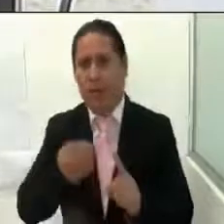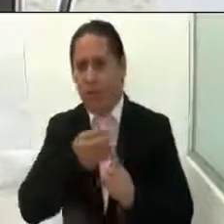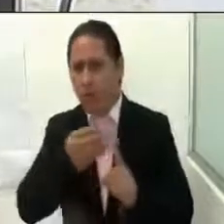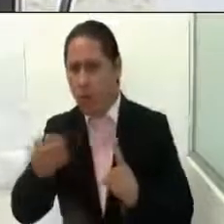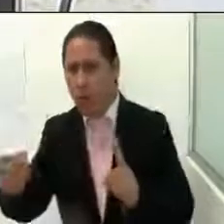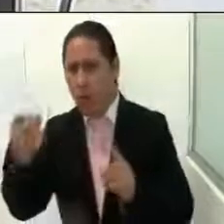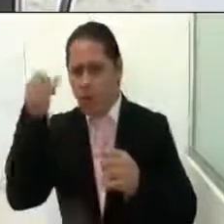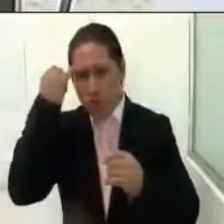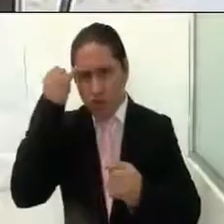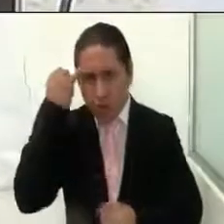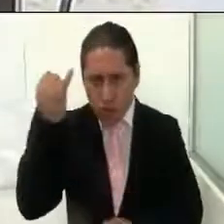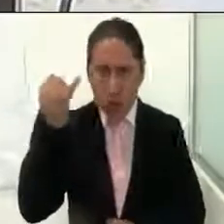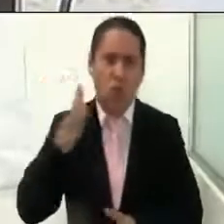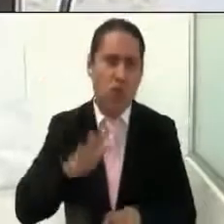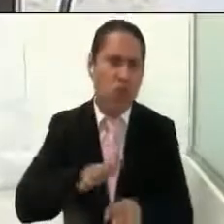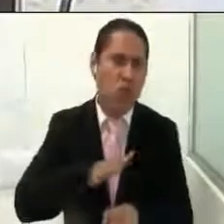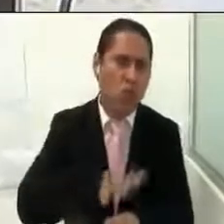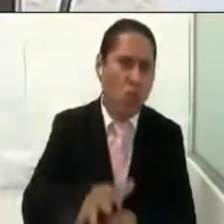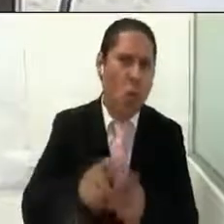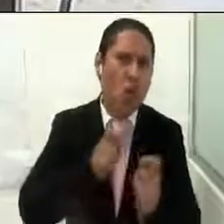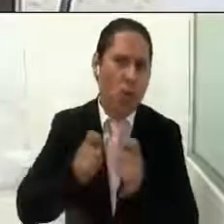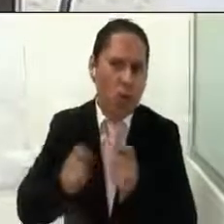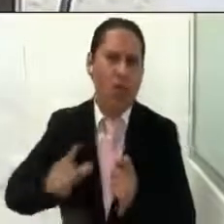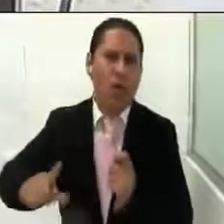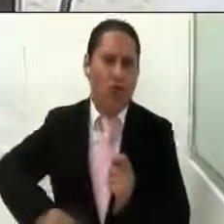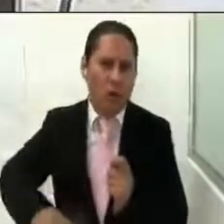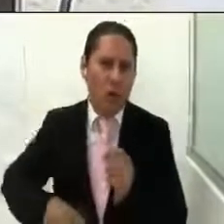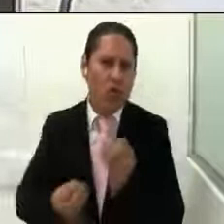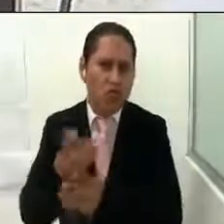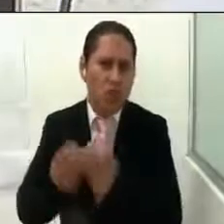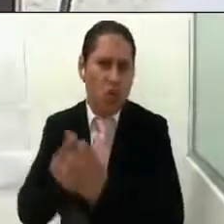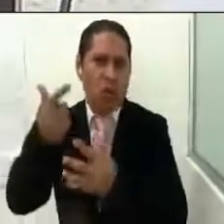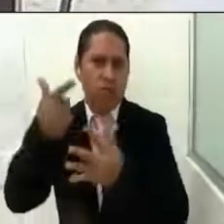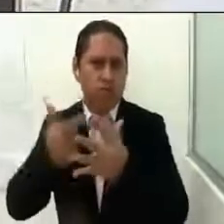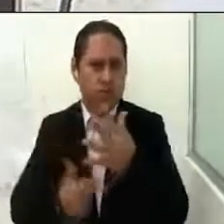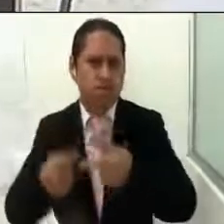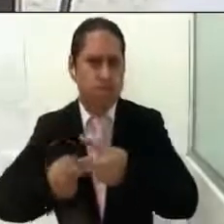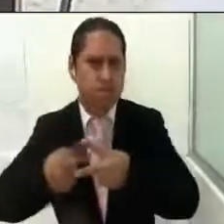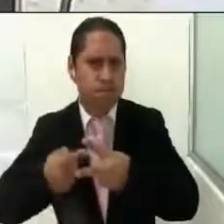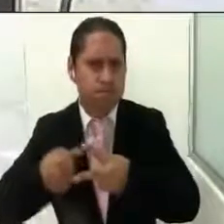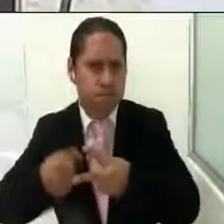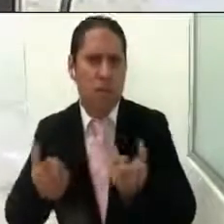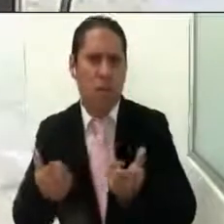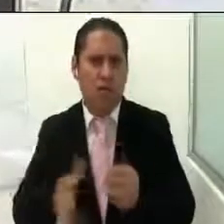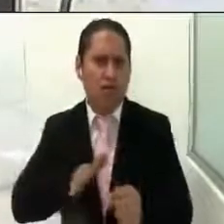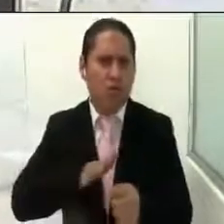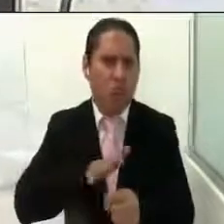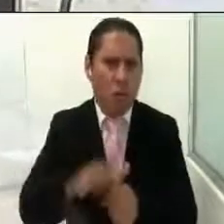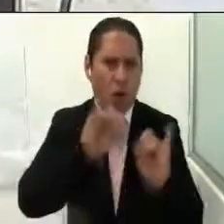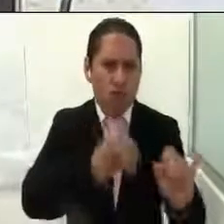con el fin de administrar y actualizar el inventario de las características físicas